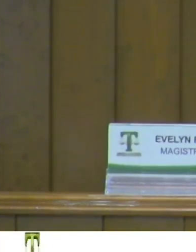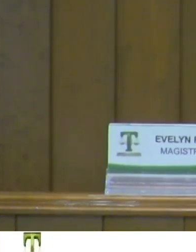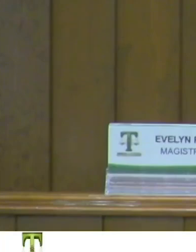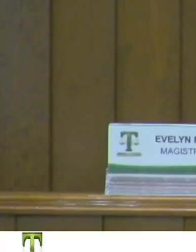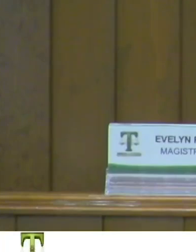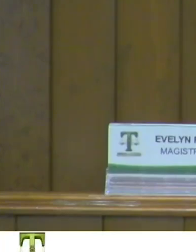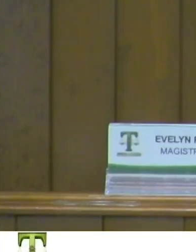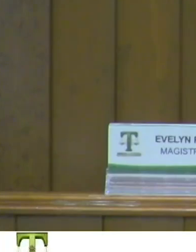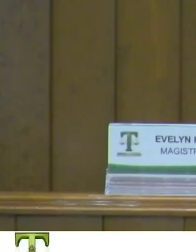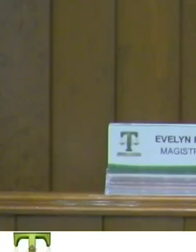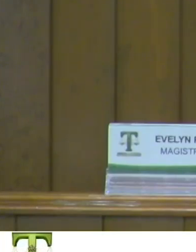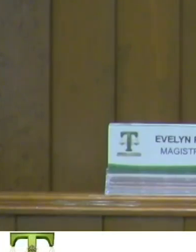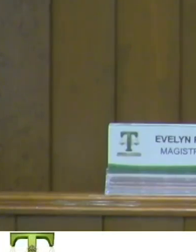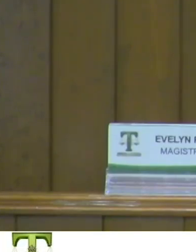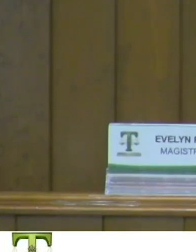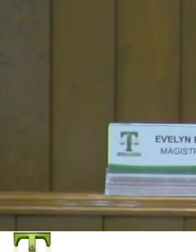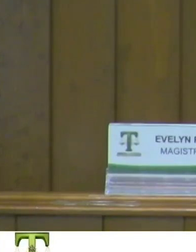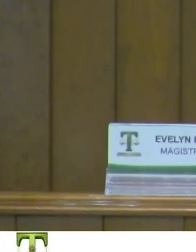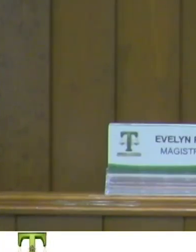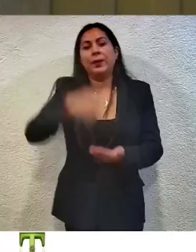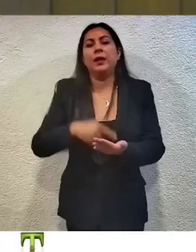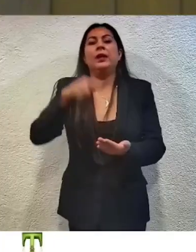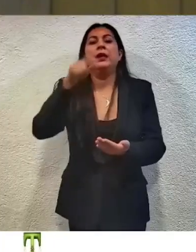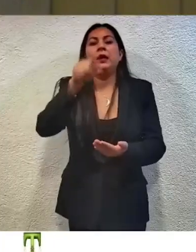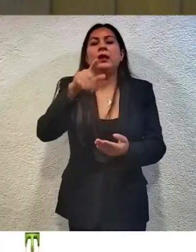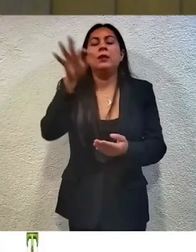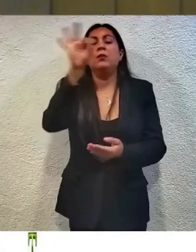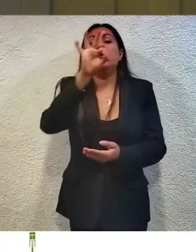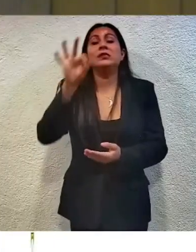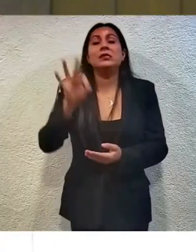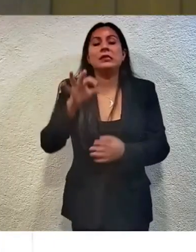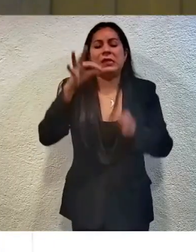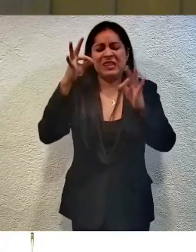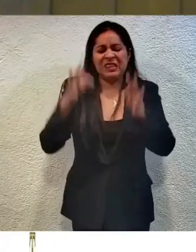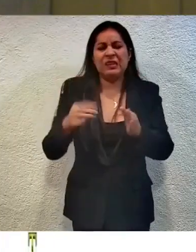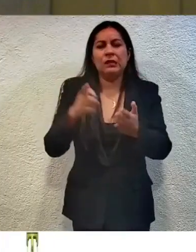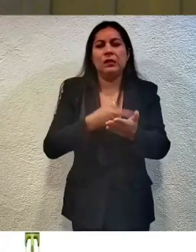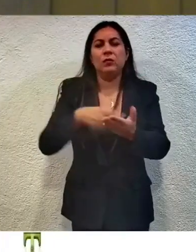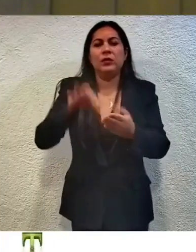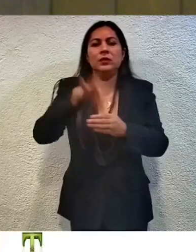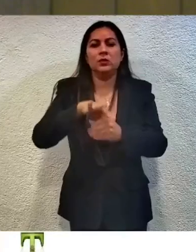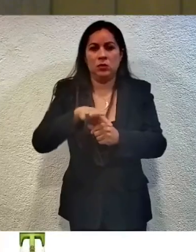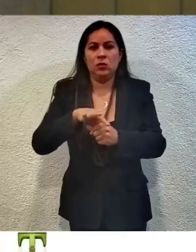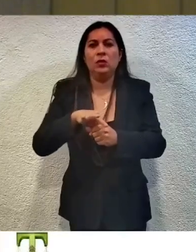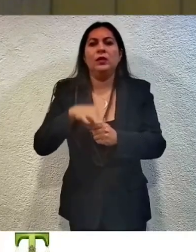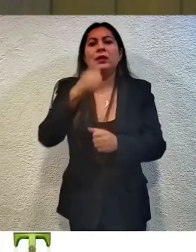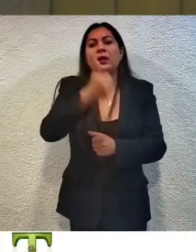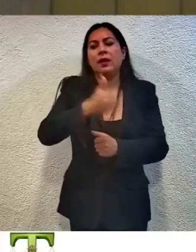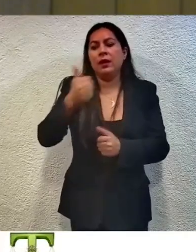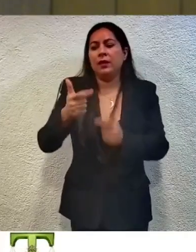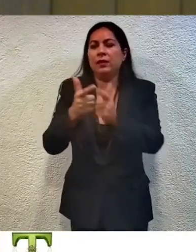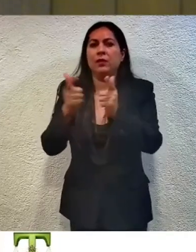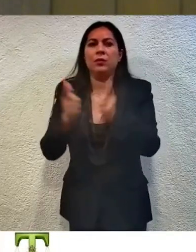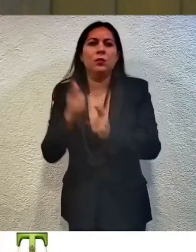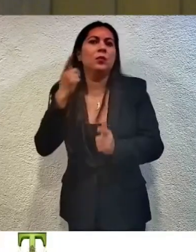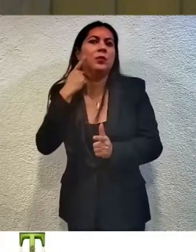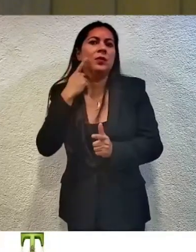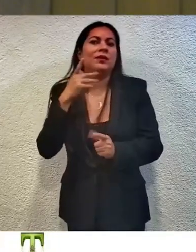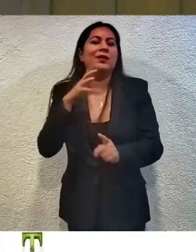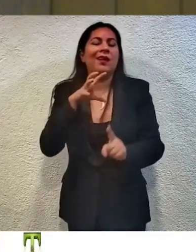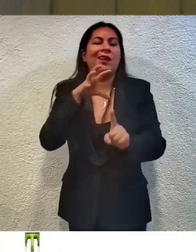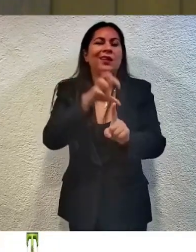la adecuada para extraer el porcentaje real de la votación que cada partido político